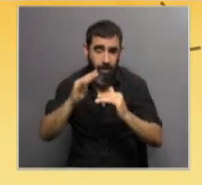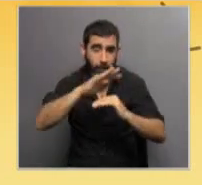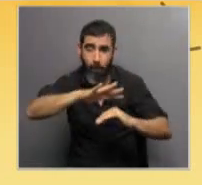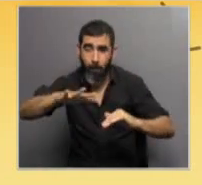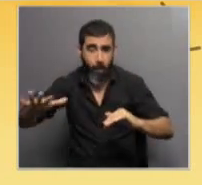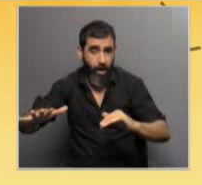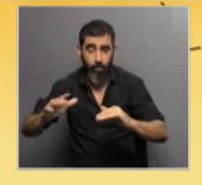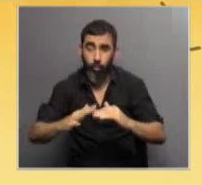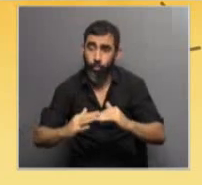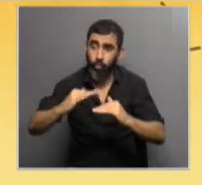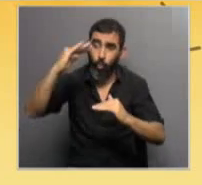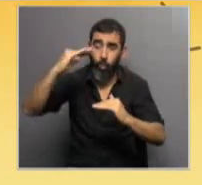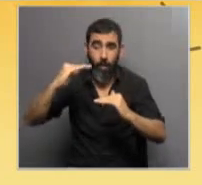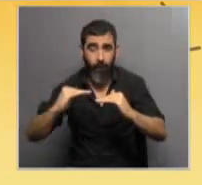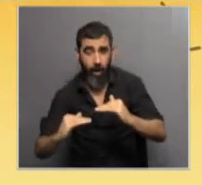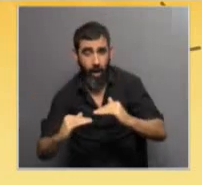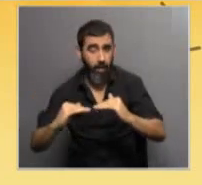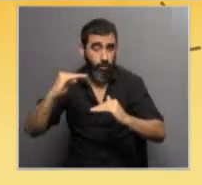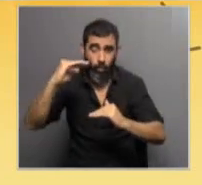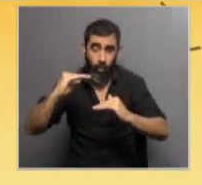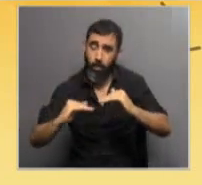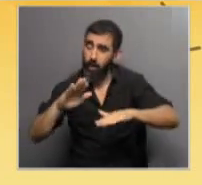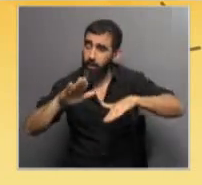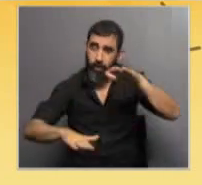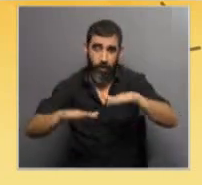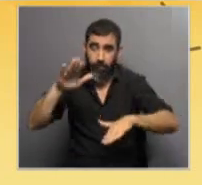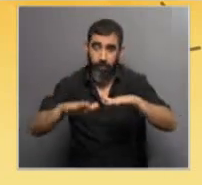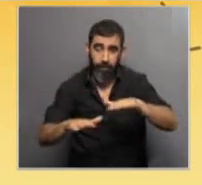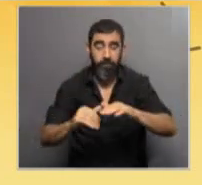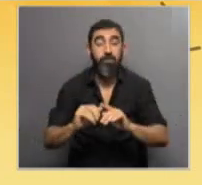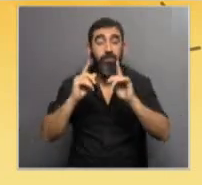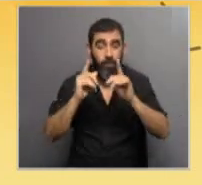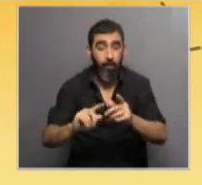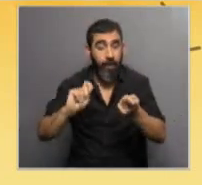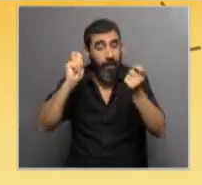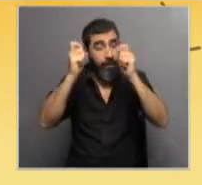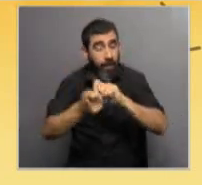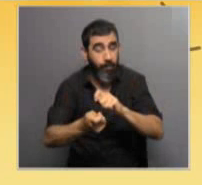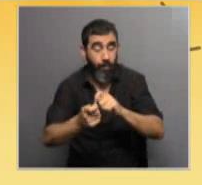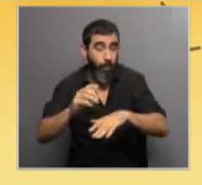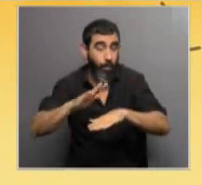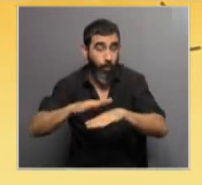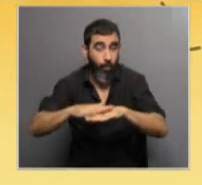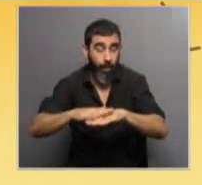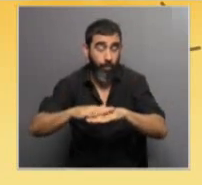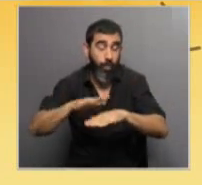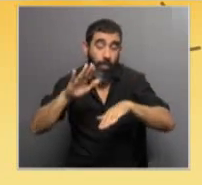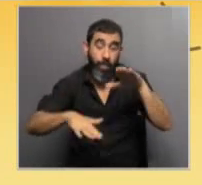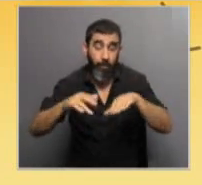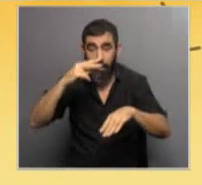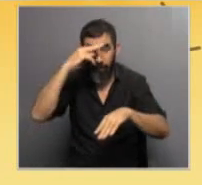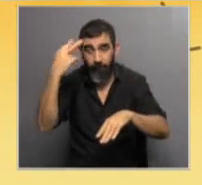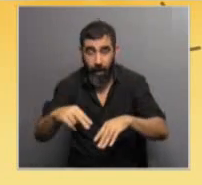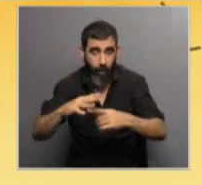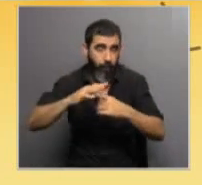subidas o bajadas del nivel del mar de tiempo con tiempos geológicos también hay fluctuaciones de estacionales pero como vamos construyendo y cada vez